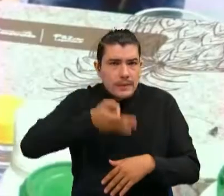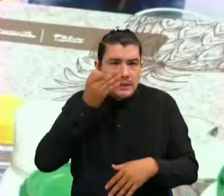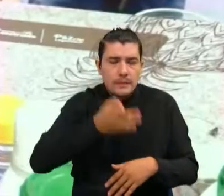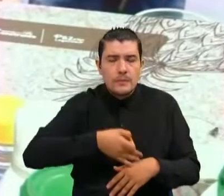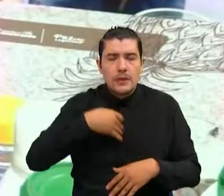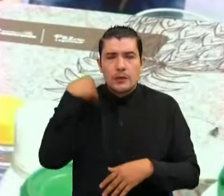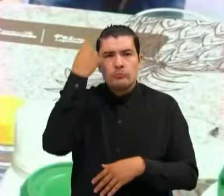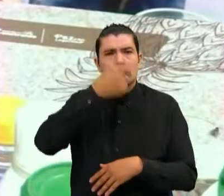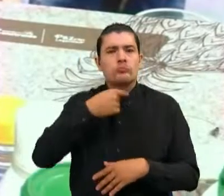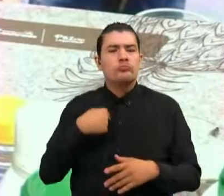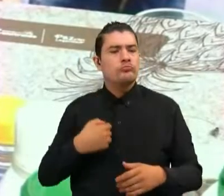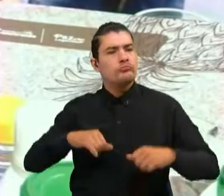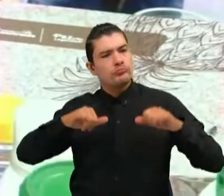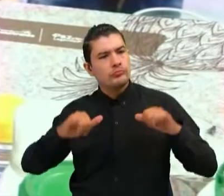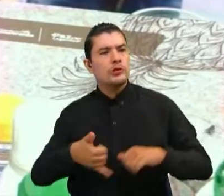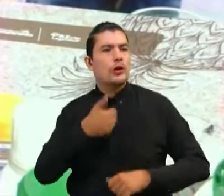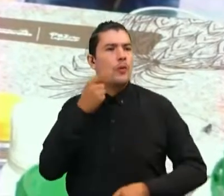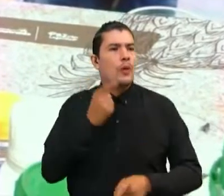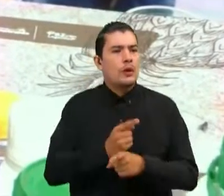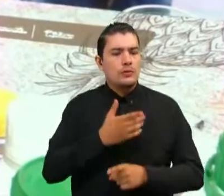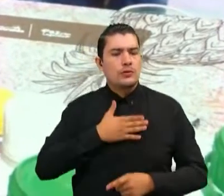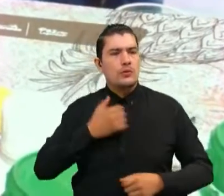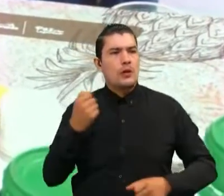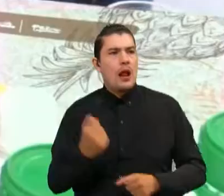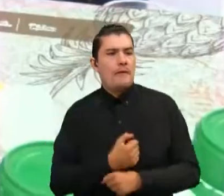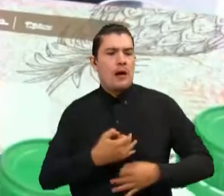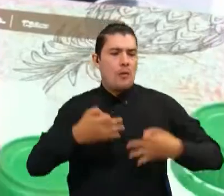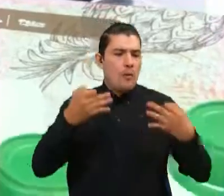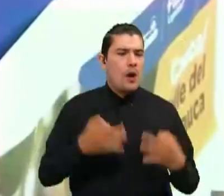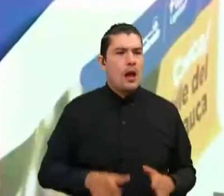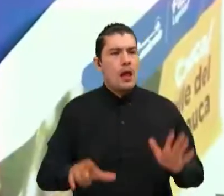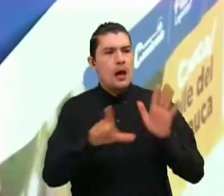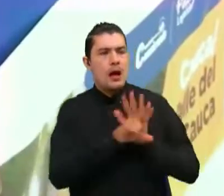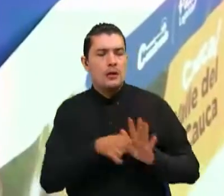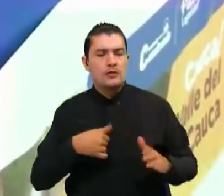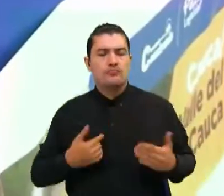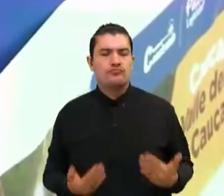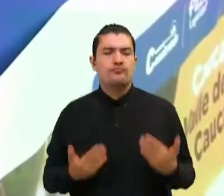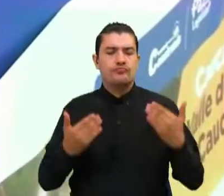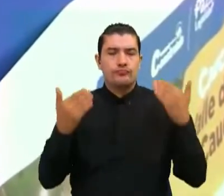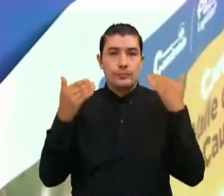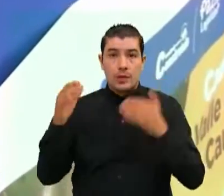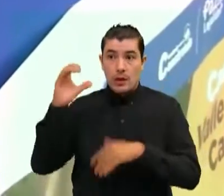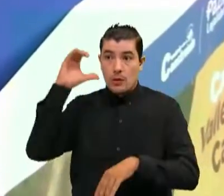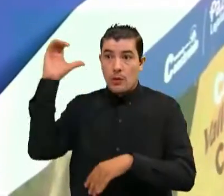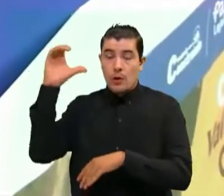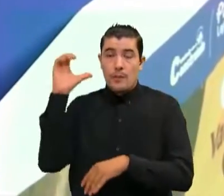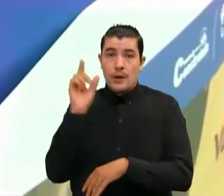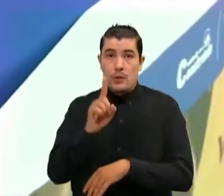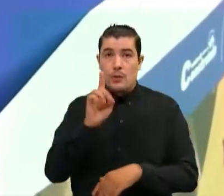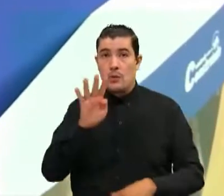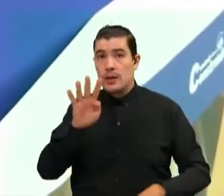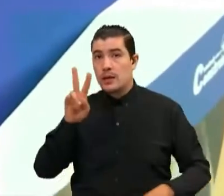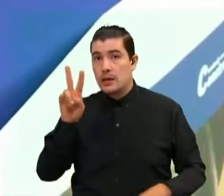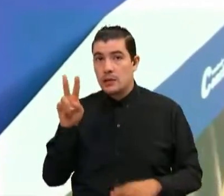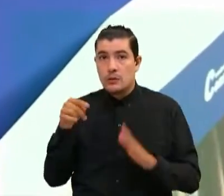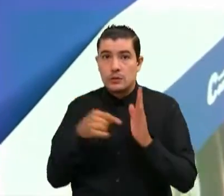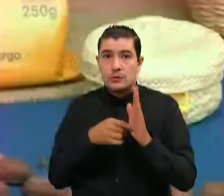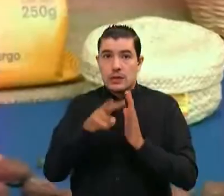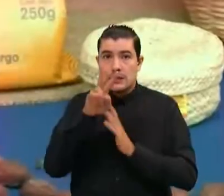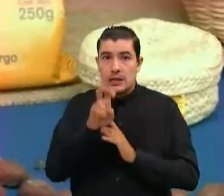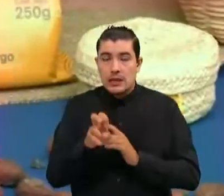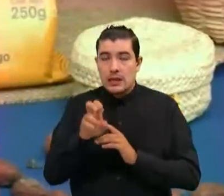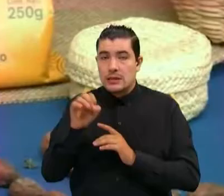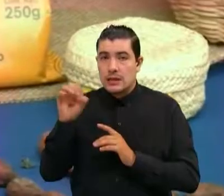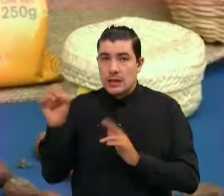en alto y decir sí, estoy haciendo las cosas bien y me va a funcionar. En el país aún quedan 142.700 hectáreas